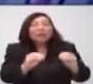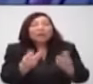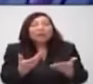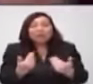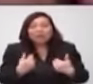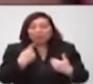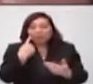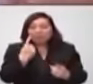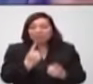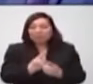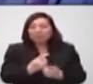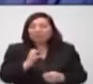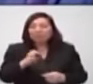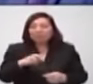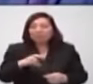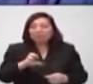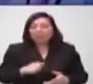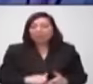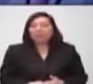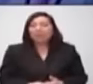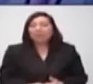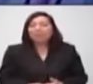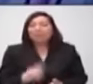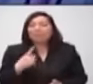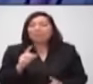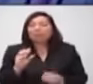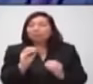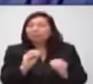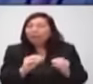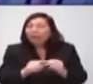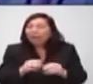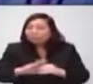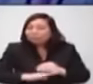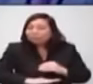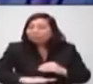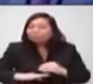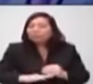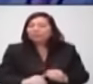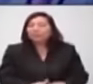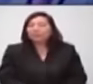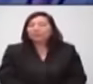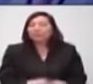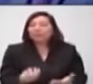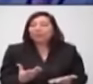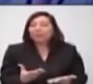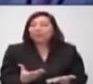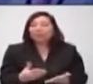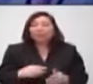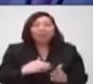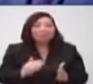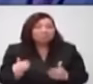tengo conocimiento que EMATPE permanentemente usa los recursos para el mantenimiento de la Javier Prado, tanto en la